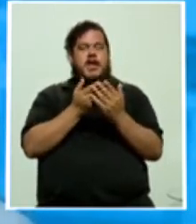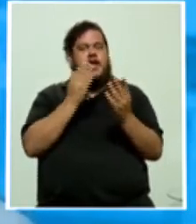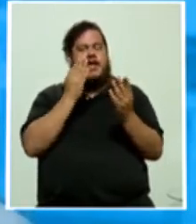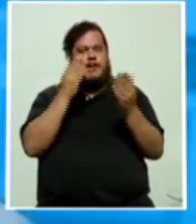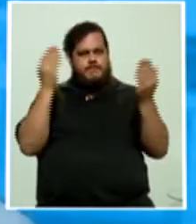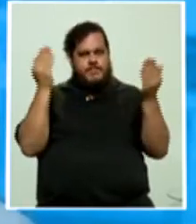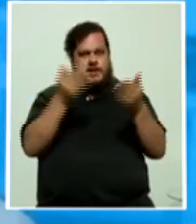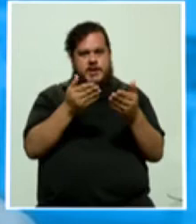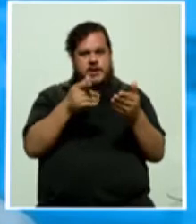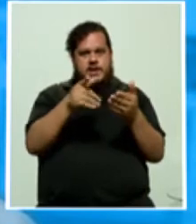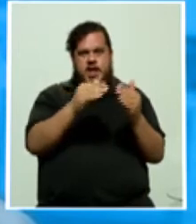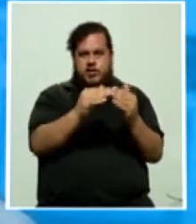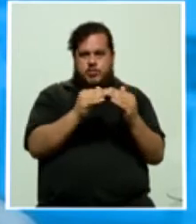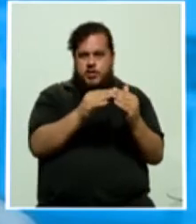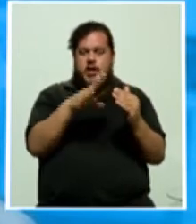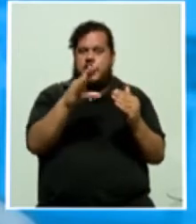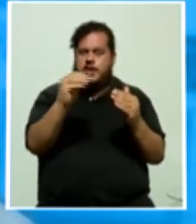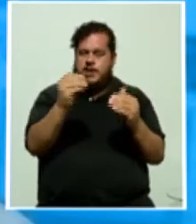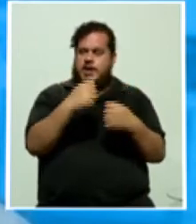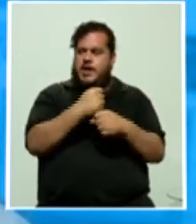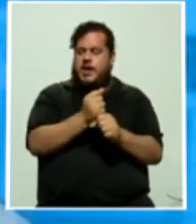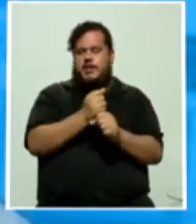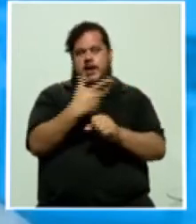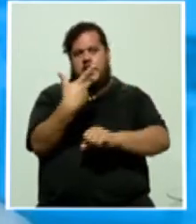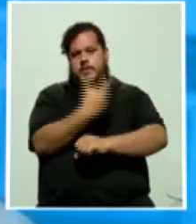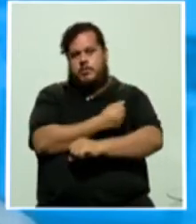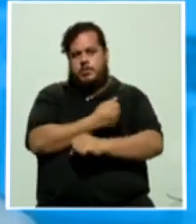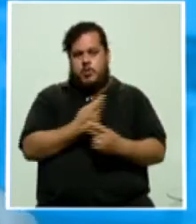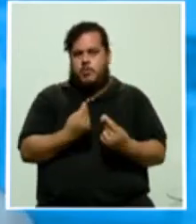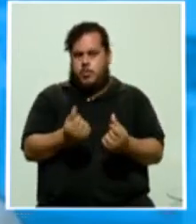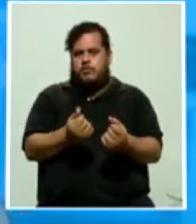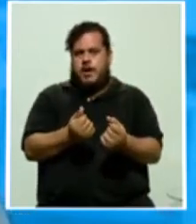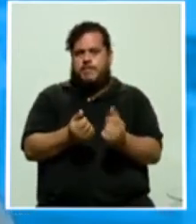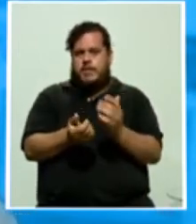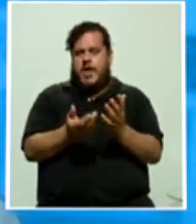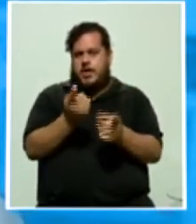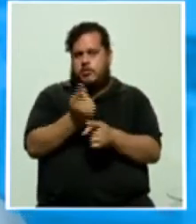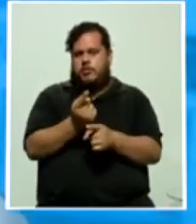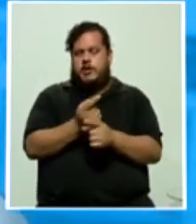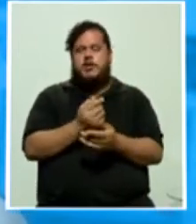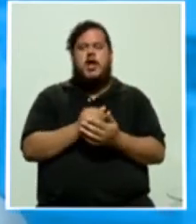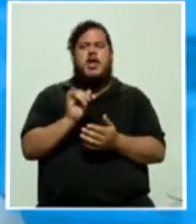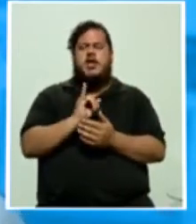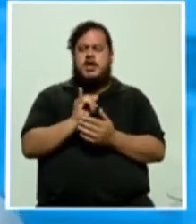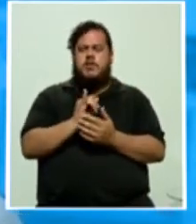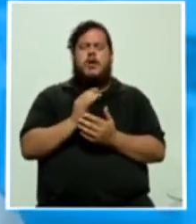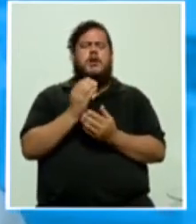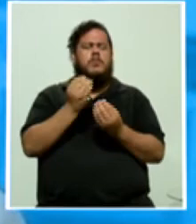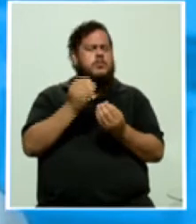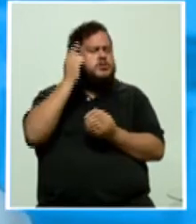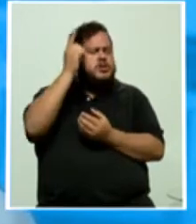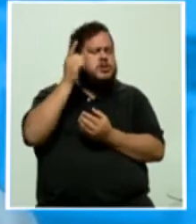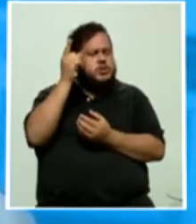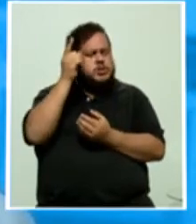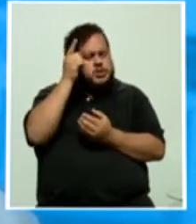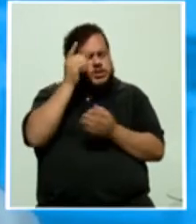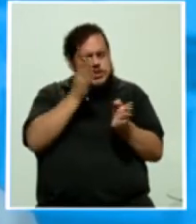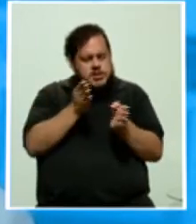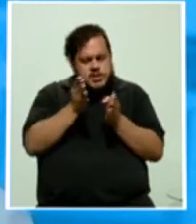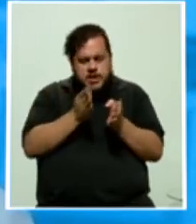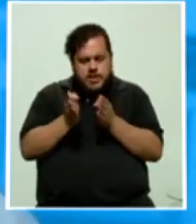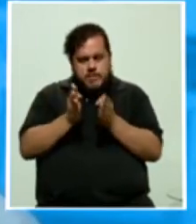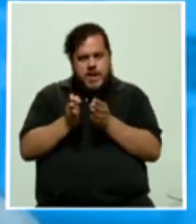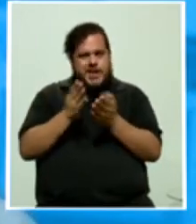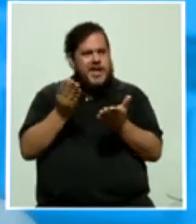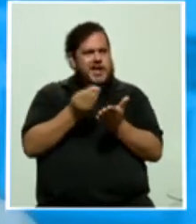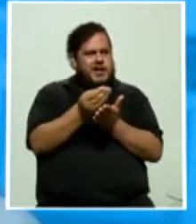población y organizar la vacunación de forma muy rápida y muy efectiva, también con un operativo logístico que está basado en distribución,